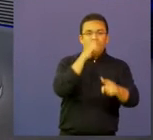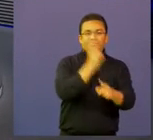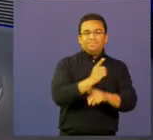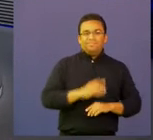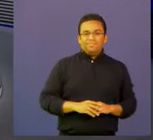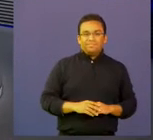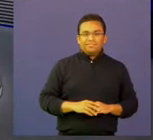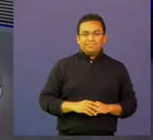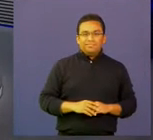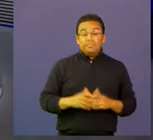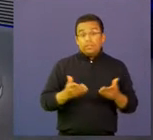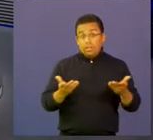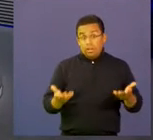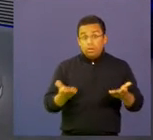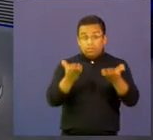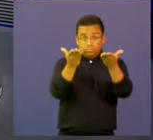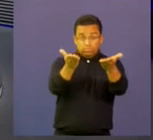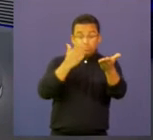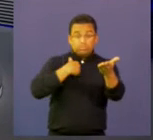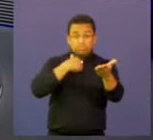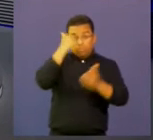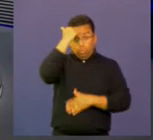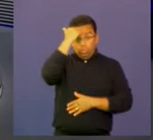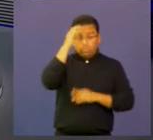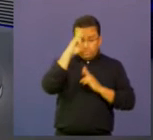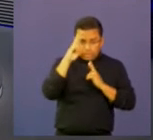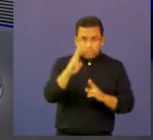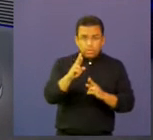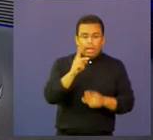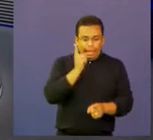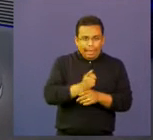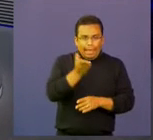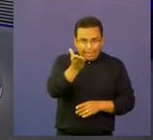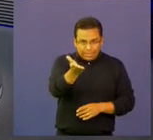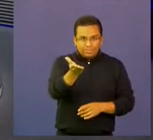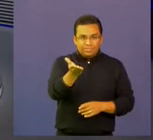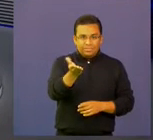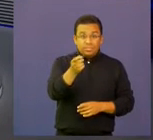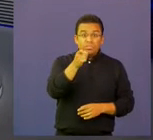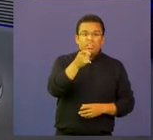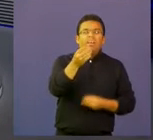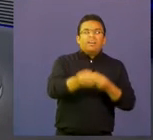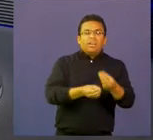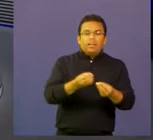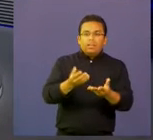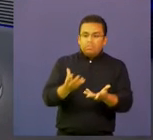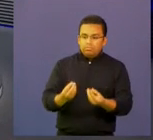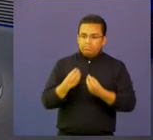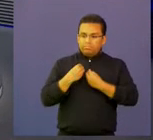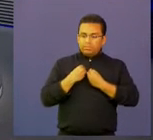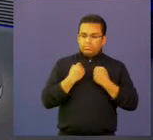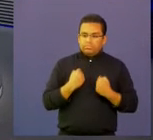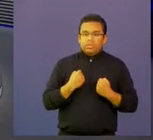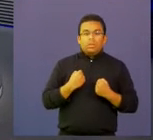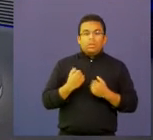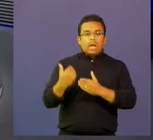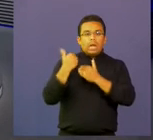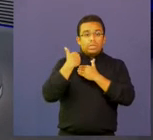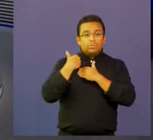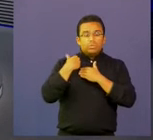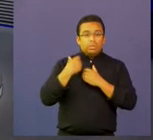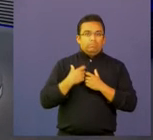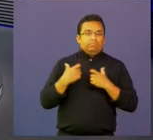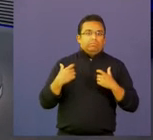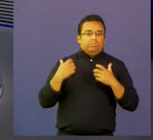admiración y el respeto que le tengo a los profesores, es precisamente por eso. Porque ustedes han asumido la responsabilidad más grande que pueda tener